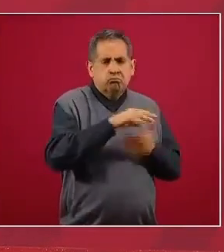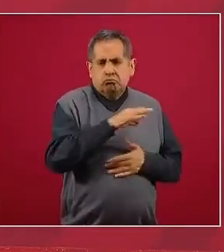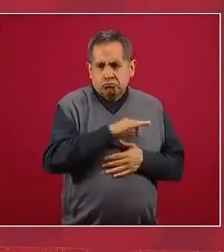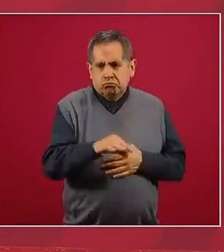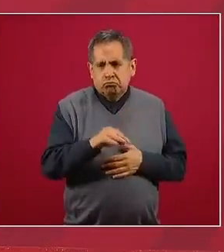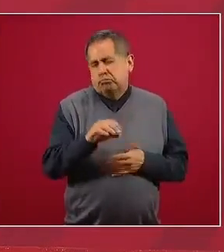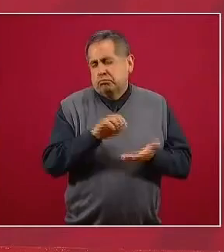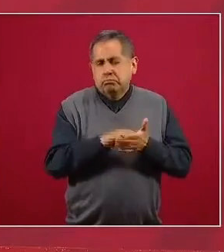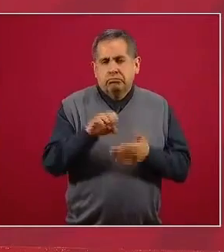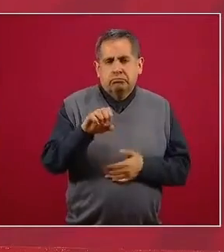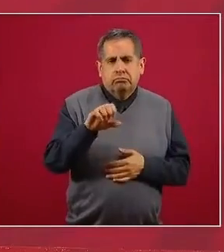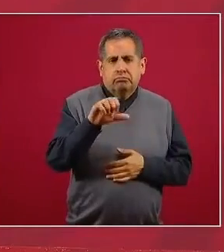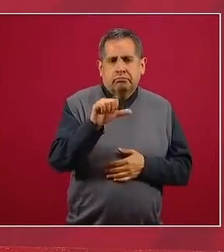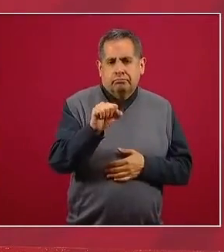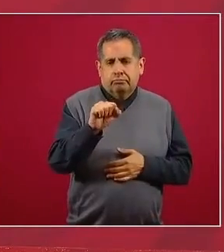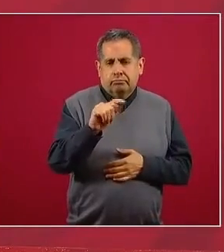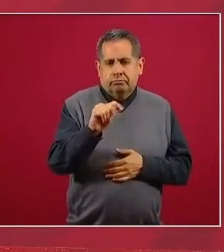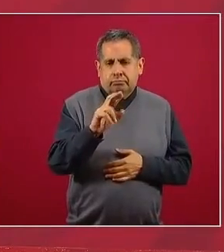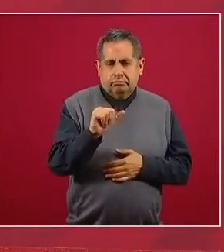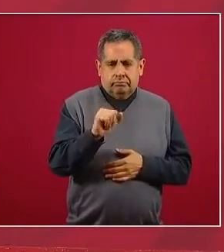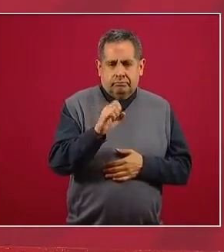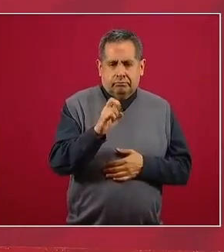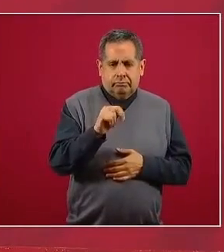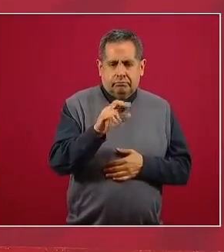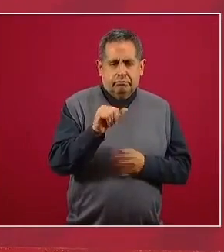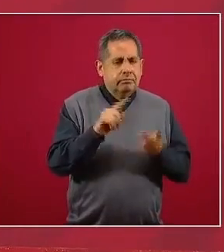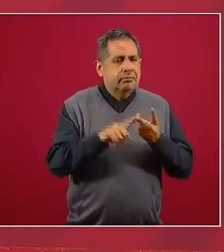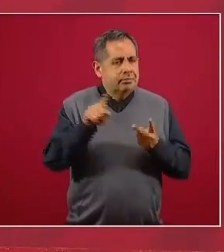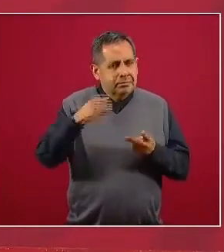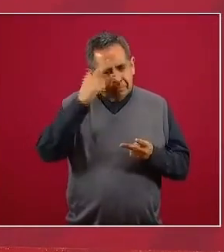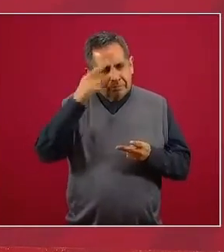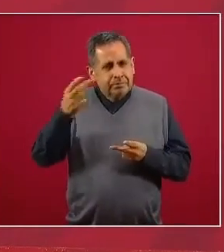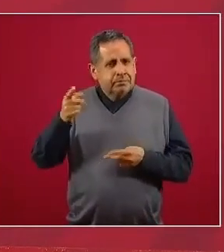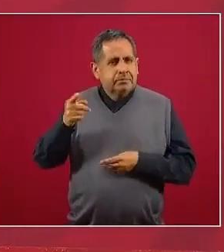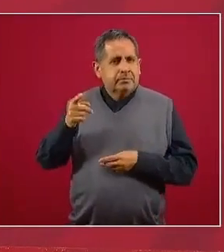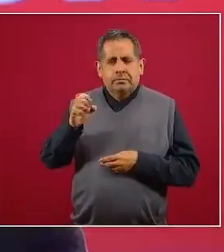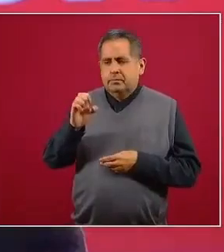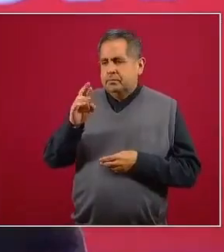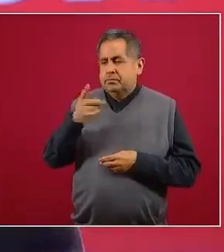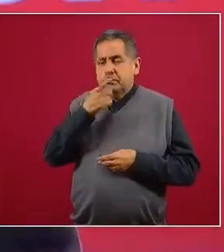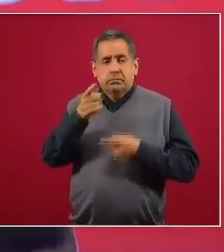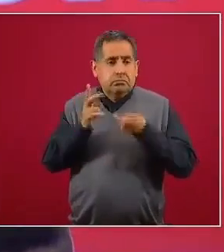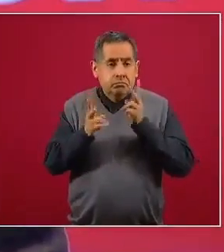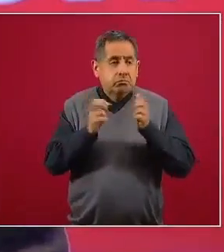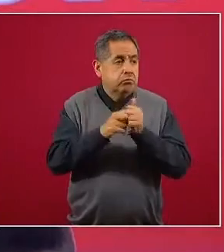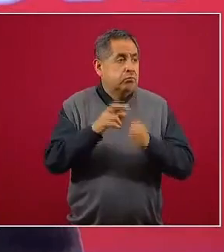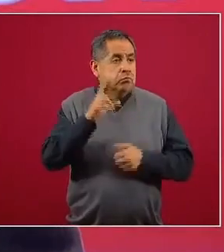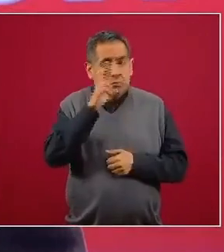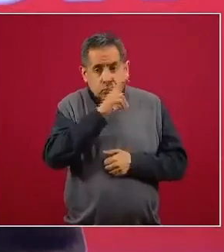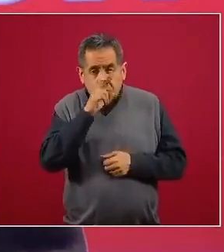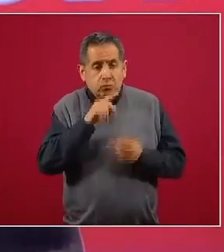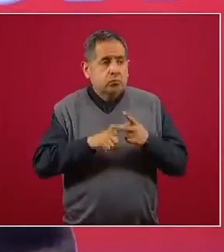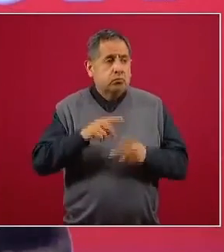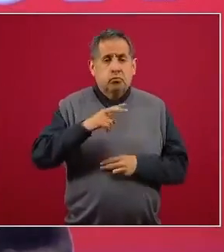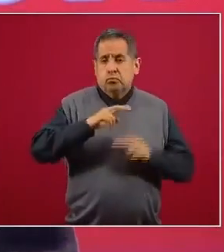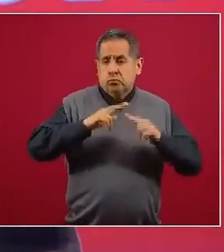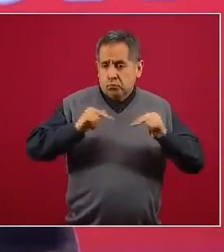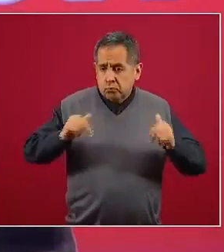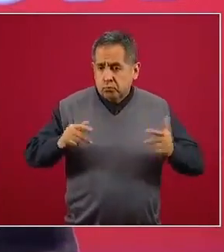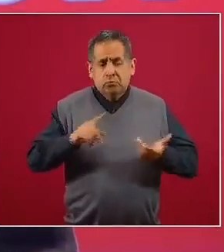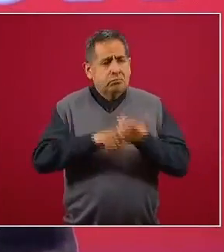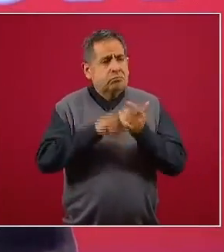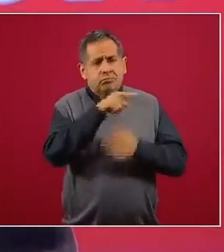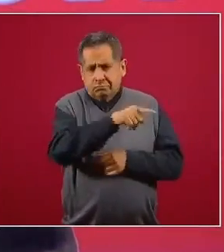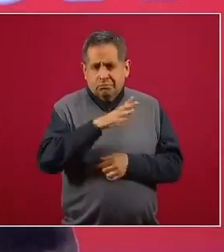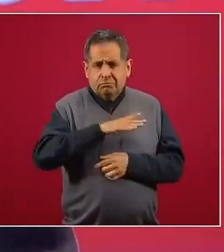habló de AstraZeneca, el canciller ha mencionado las conversaciones con Rusia, recientemente con Noruega. Está muy